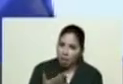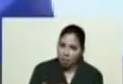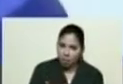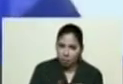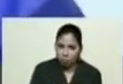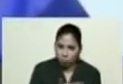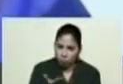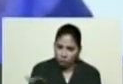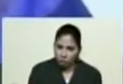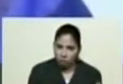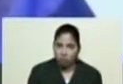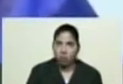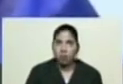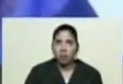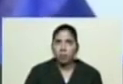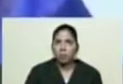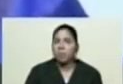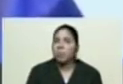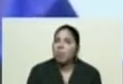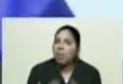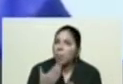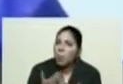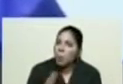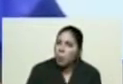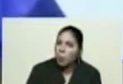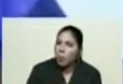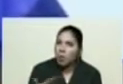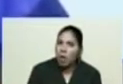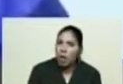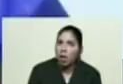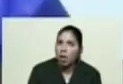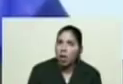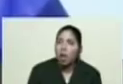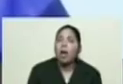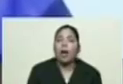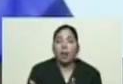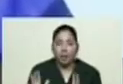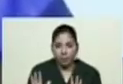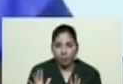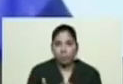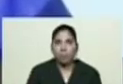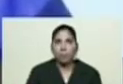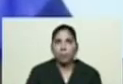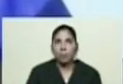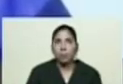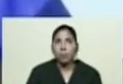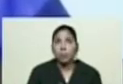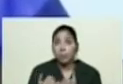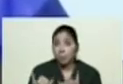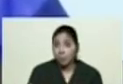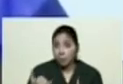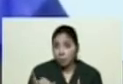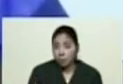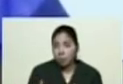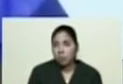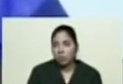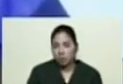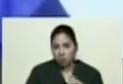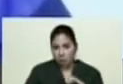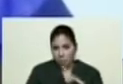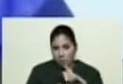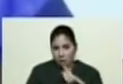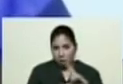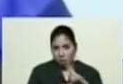ustedes. ¿Qué tenemos que agradecerles? Que en un momento en que se está produciendo sobre nuestra América